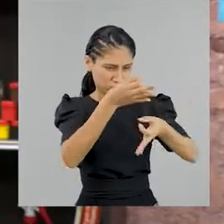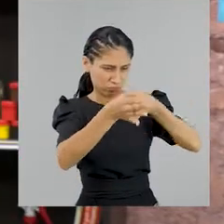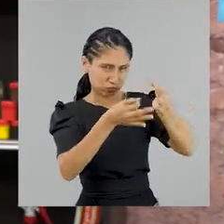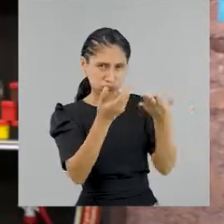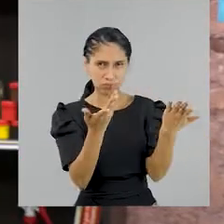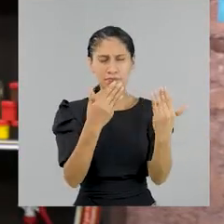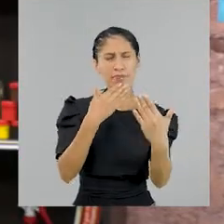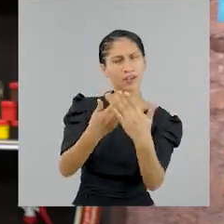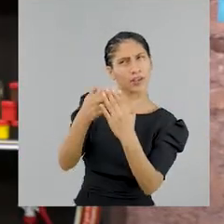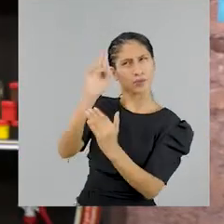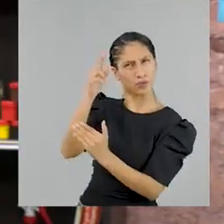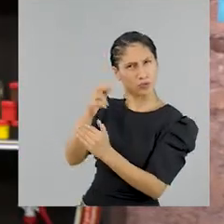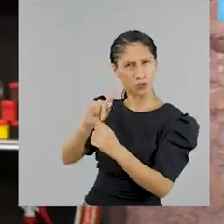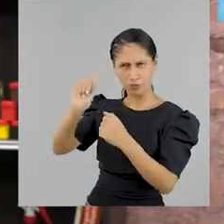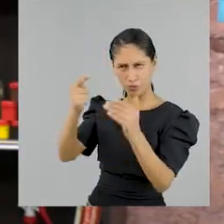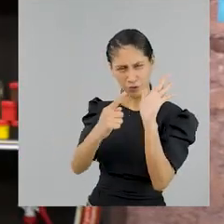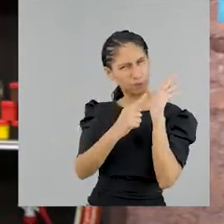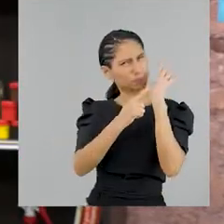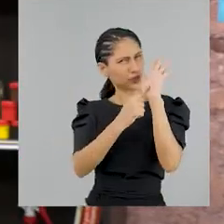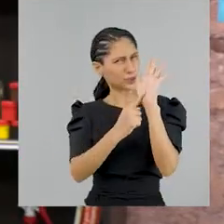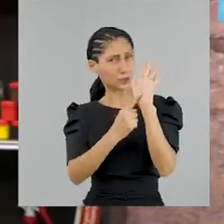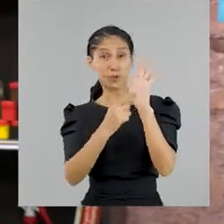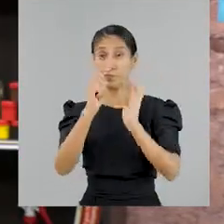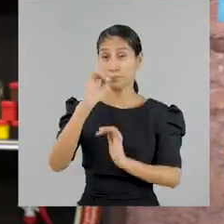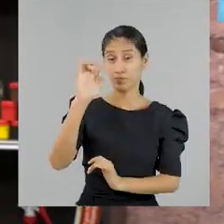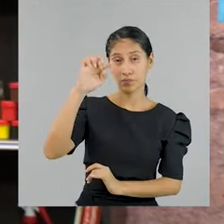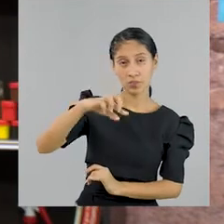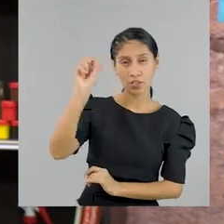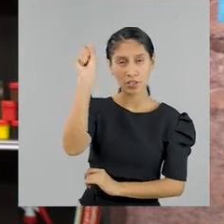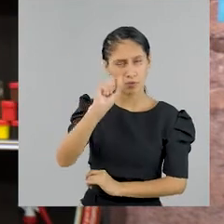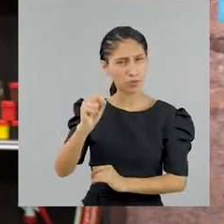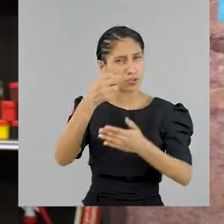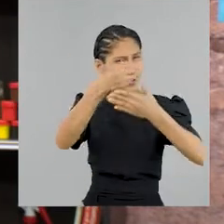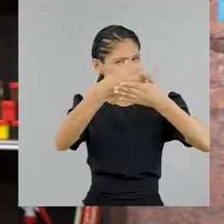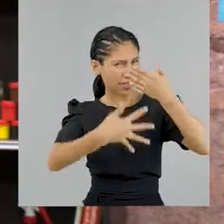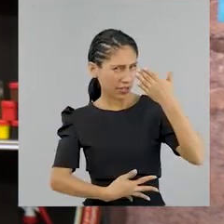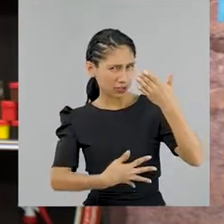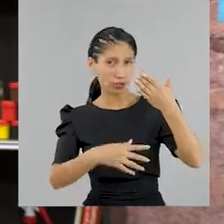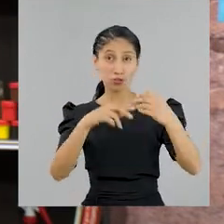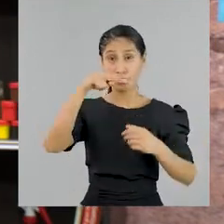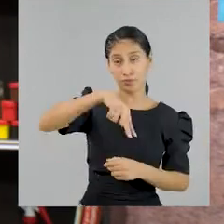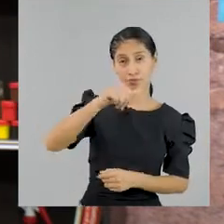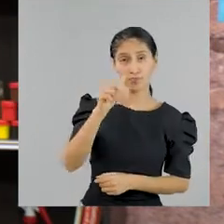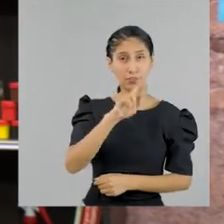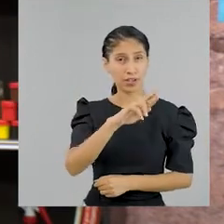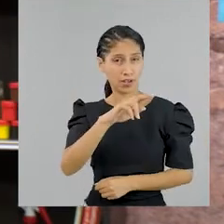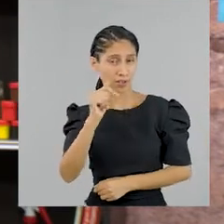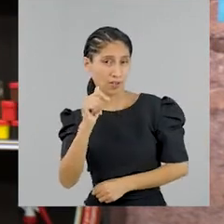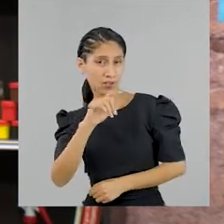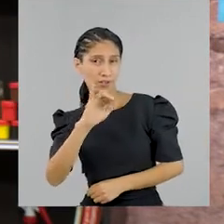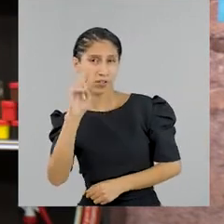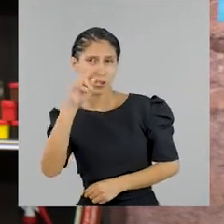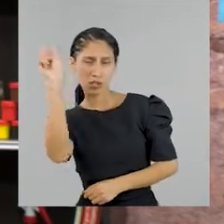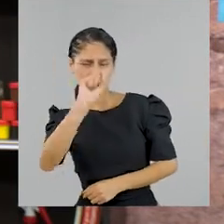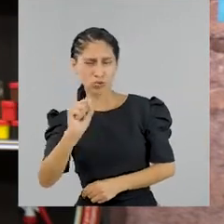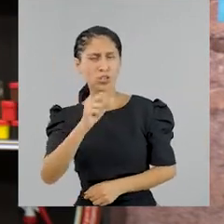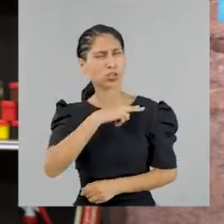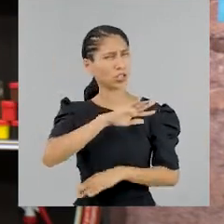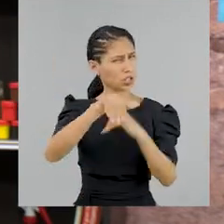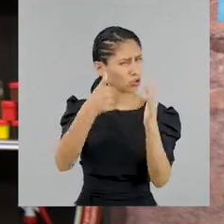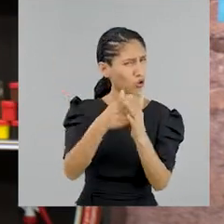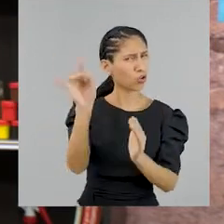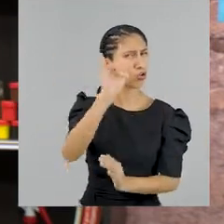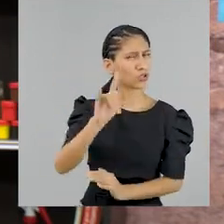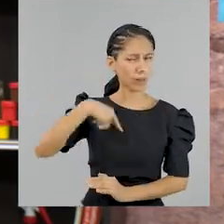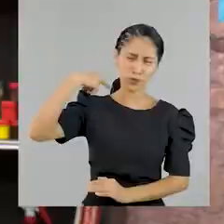profesor, por esta primera presentación sobre los tipos de textos narrativos, que por cierto, también son recursos que utilizamos en